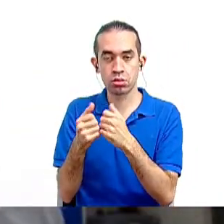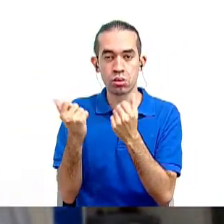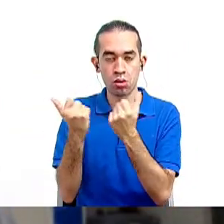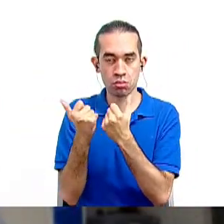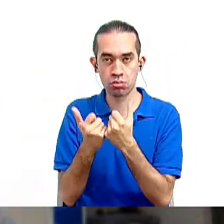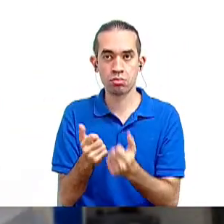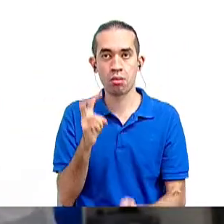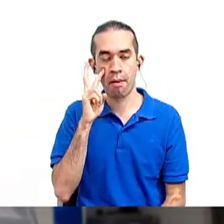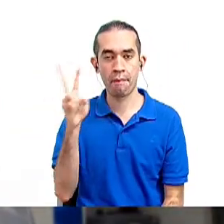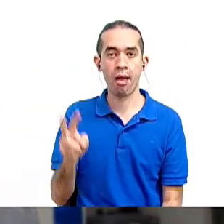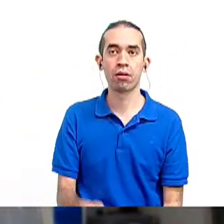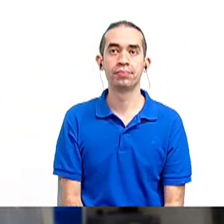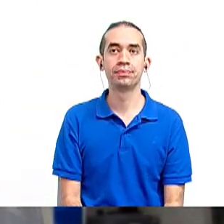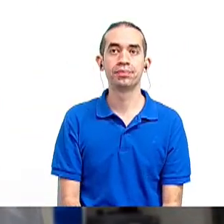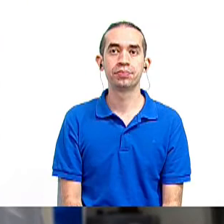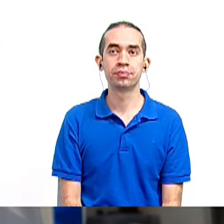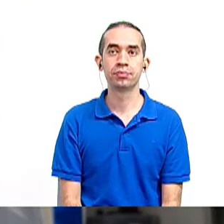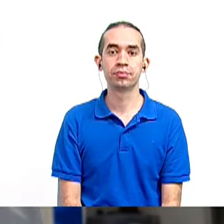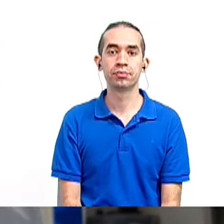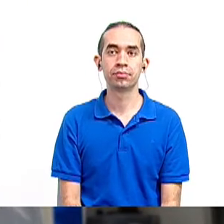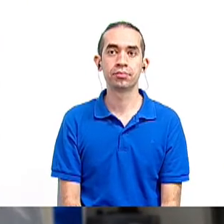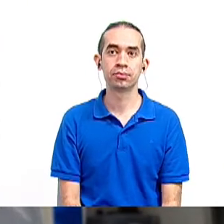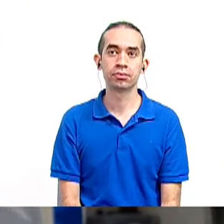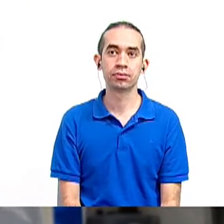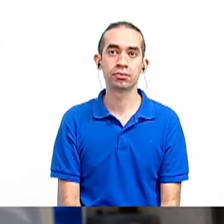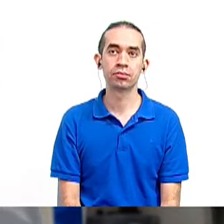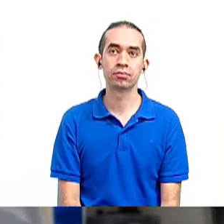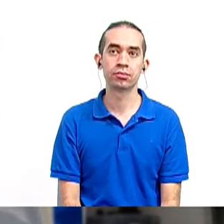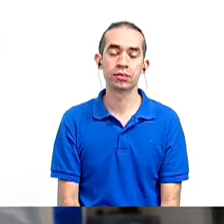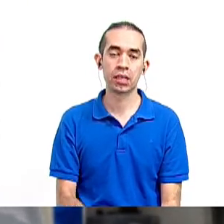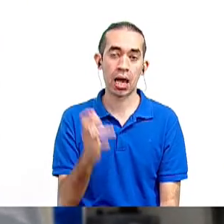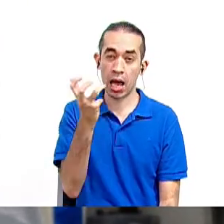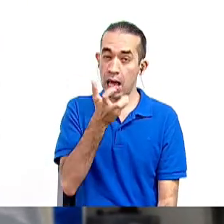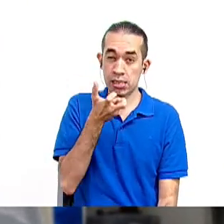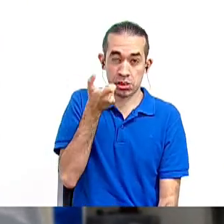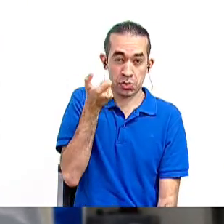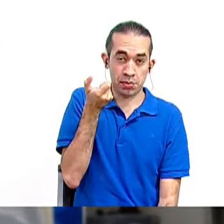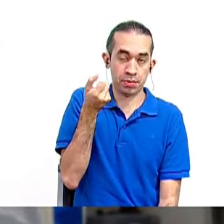hacer lo siguiente, vamos a poner en este un poquito de ácido.